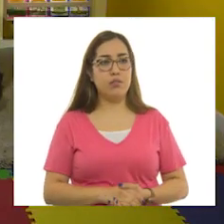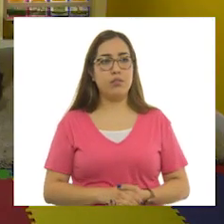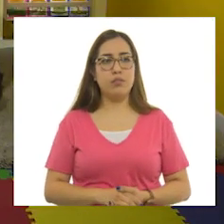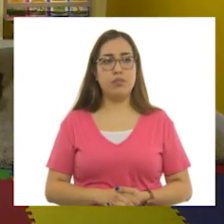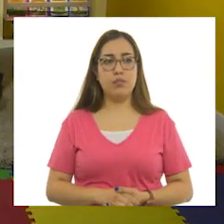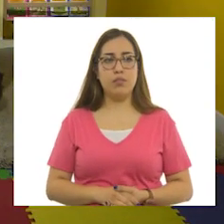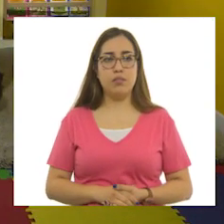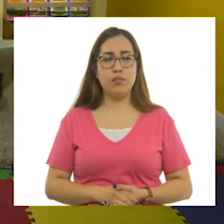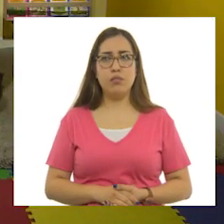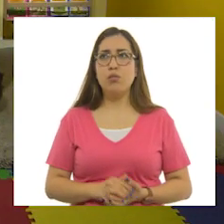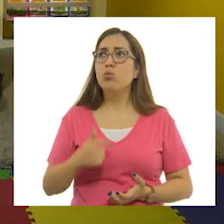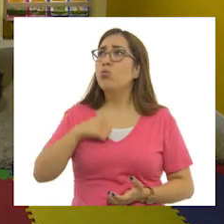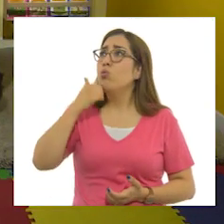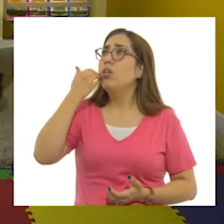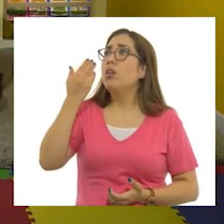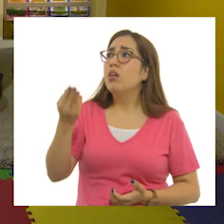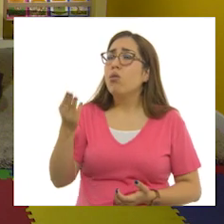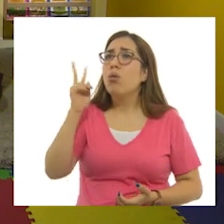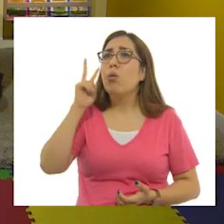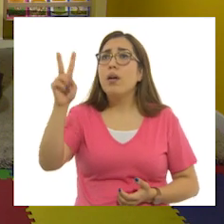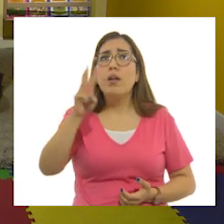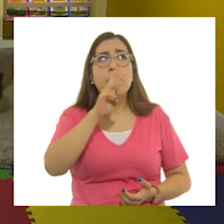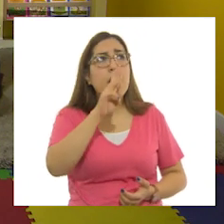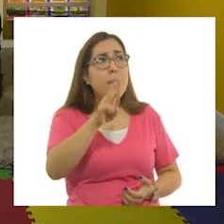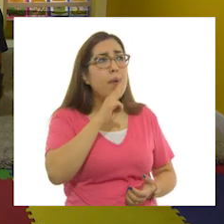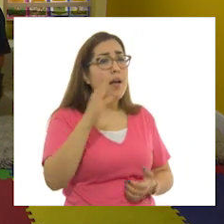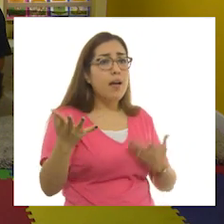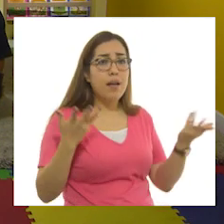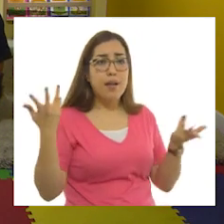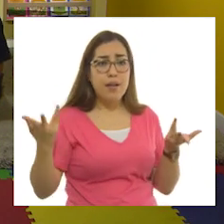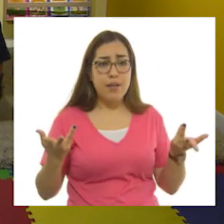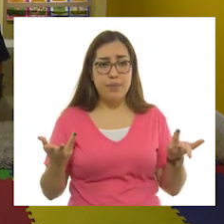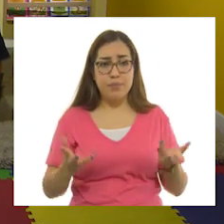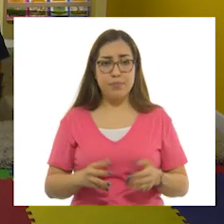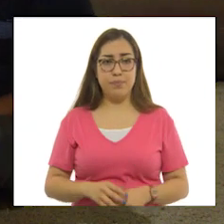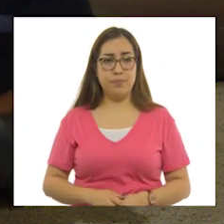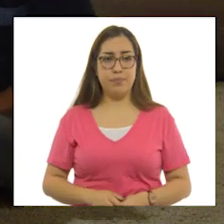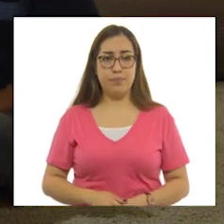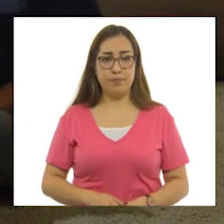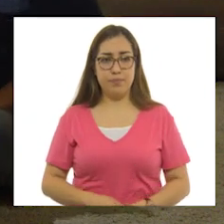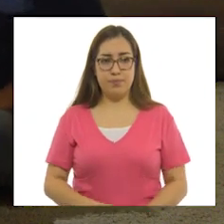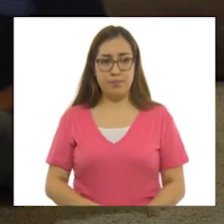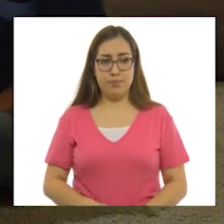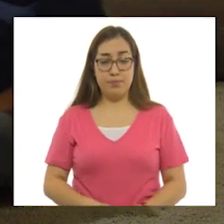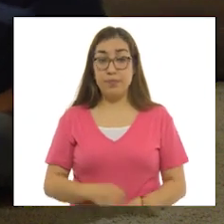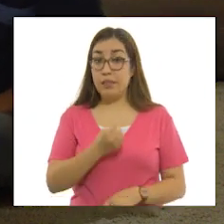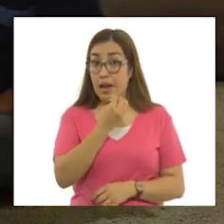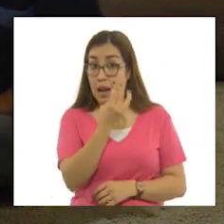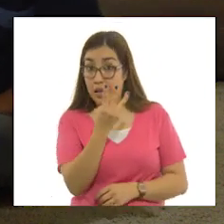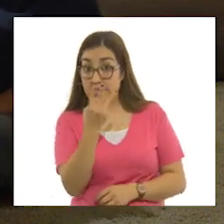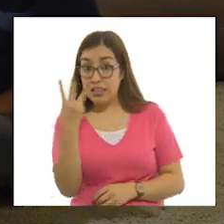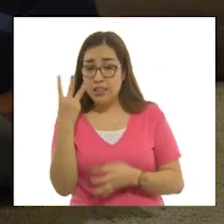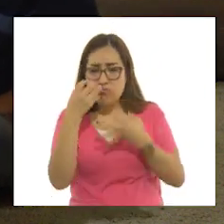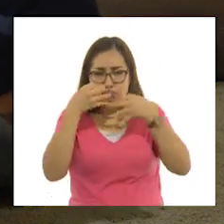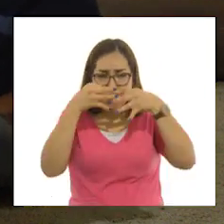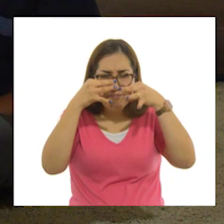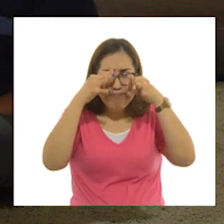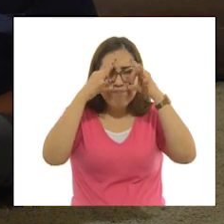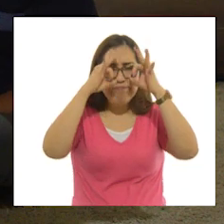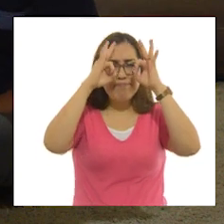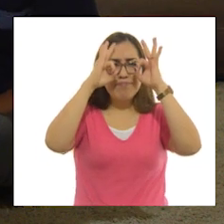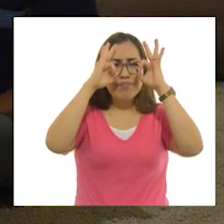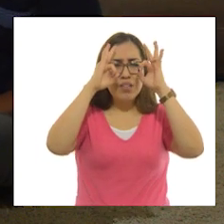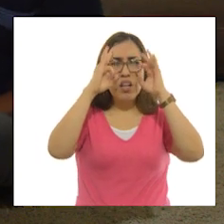quiero ver a mi mami dijo villa las leyó citas se pusieron a pensar